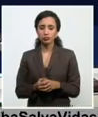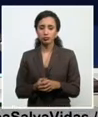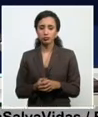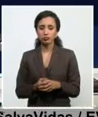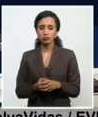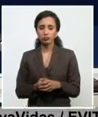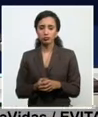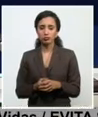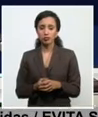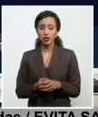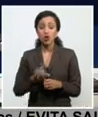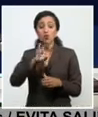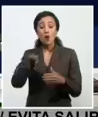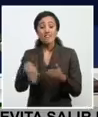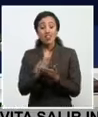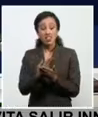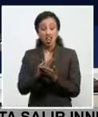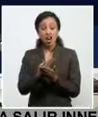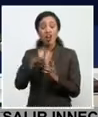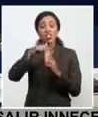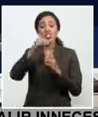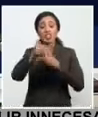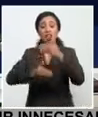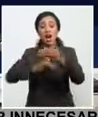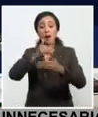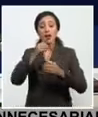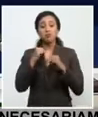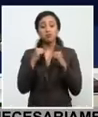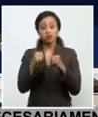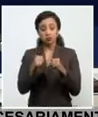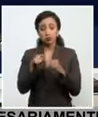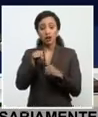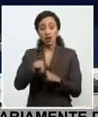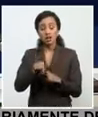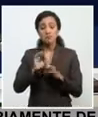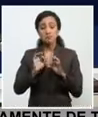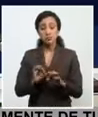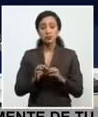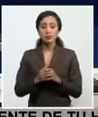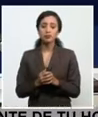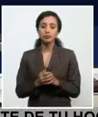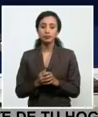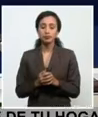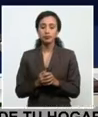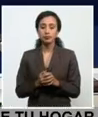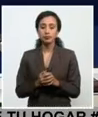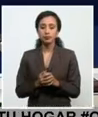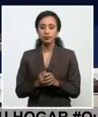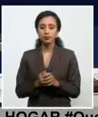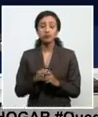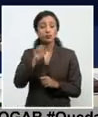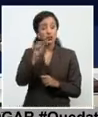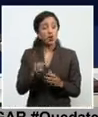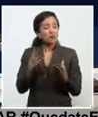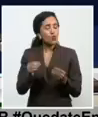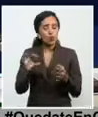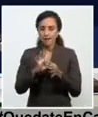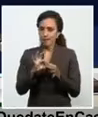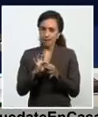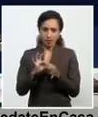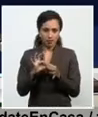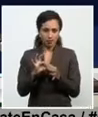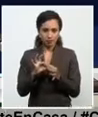llevaba 9 días en terapia intensiva, venía reportado como un paciente crítico y